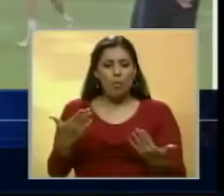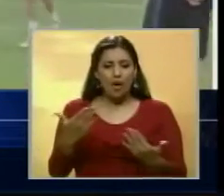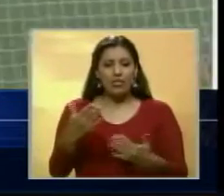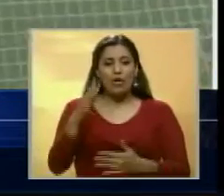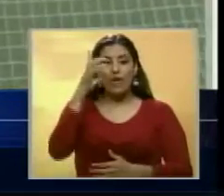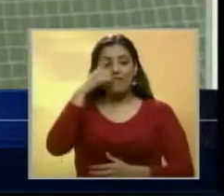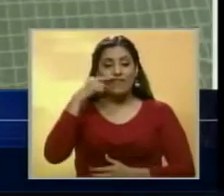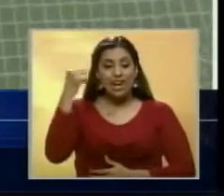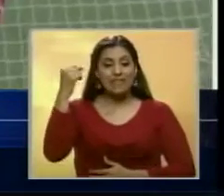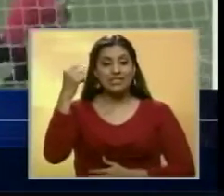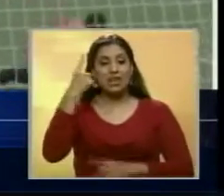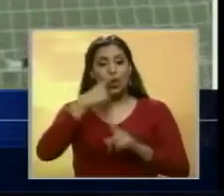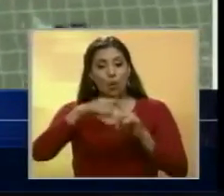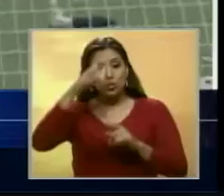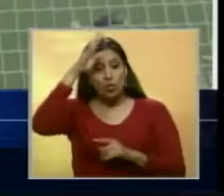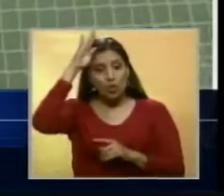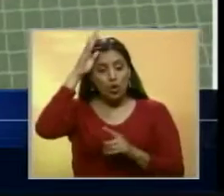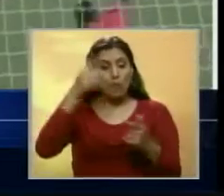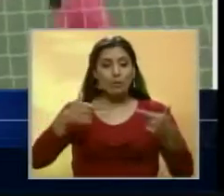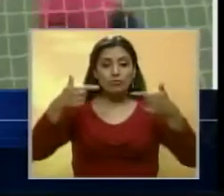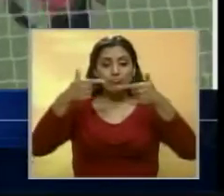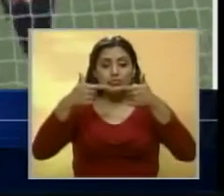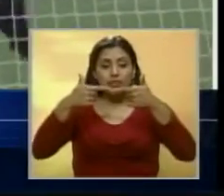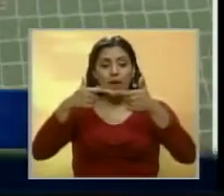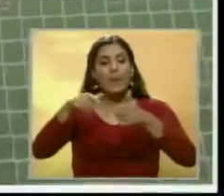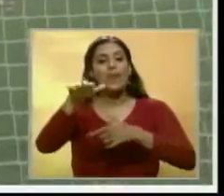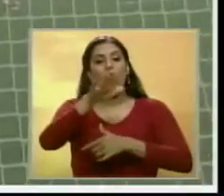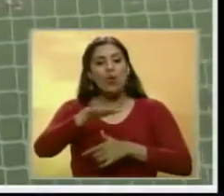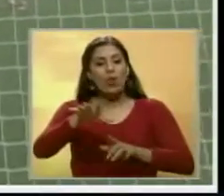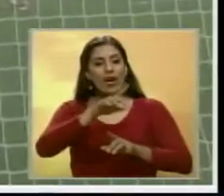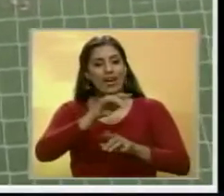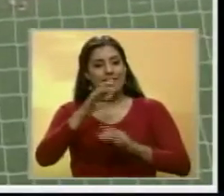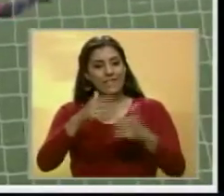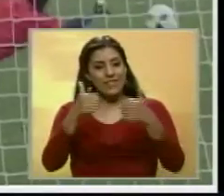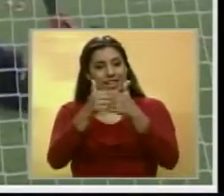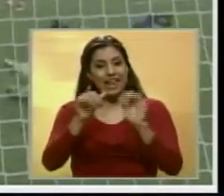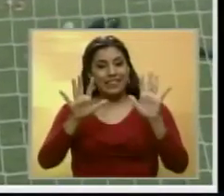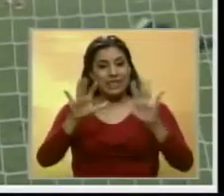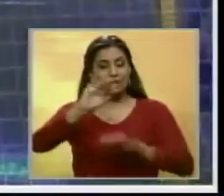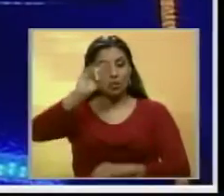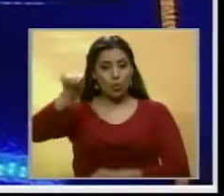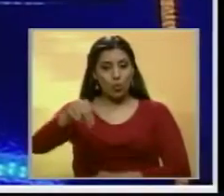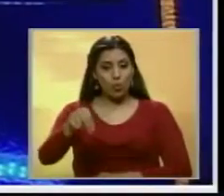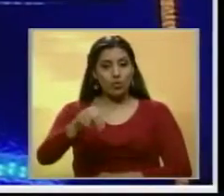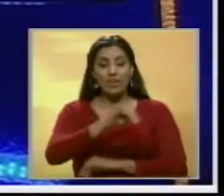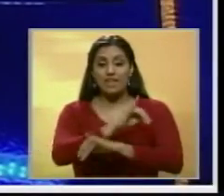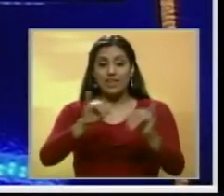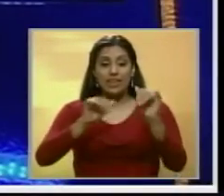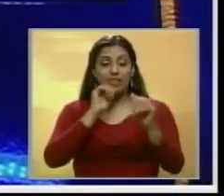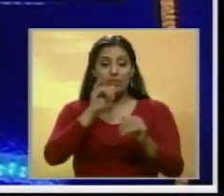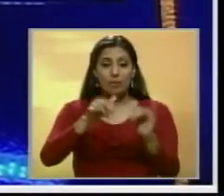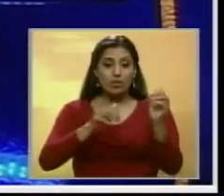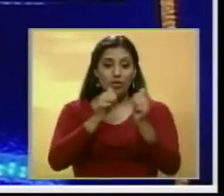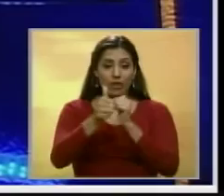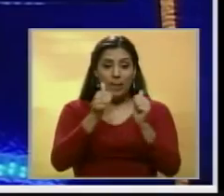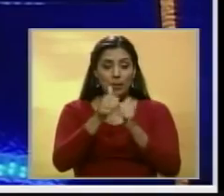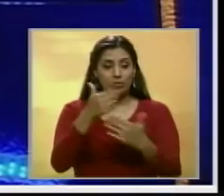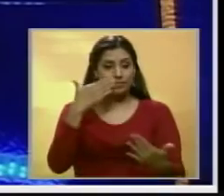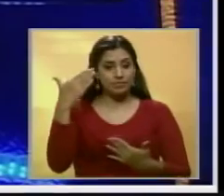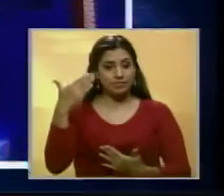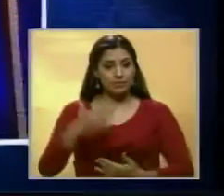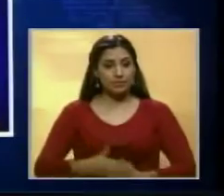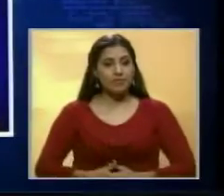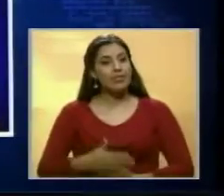entre Francia y Rumania en el Estadio Saint-Denis, que también será la sede de la final el 10 de julio. Bien amigos, hasta aquí la información deportiva en